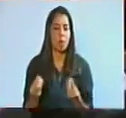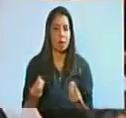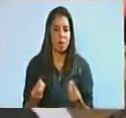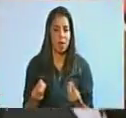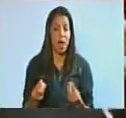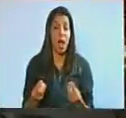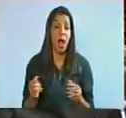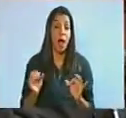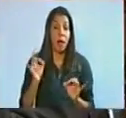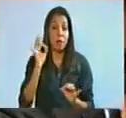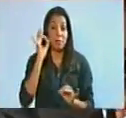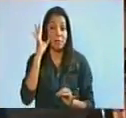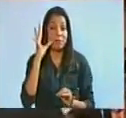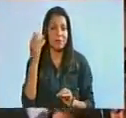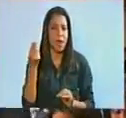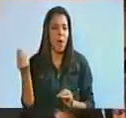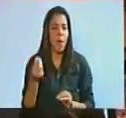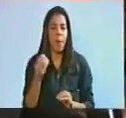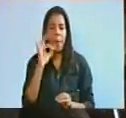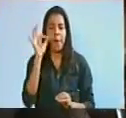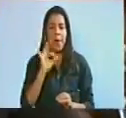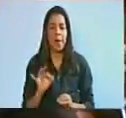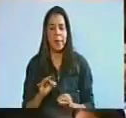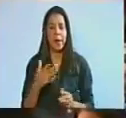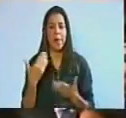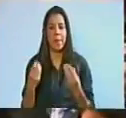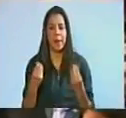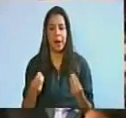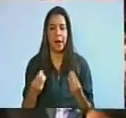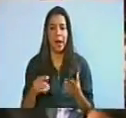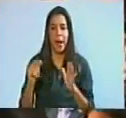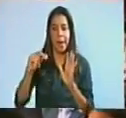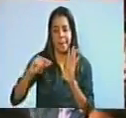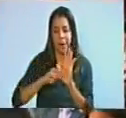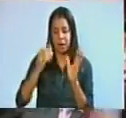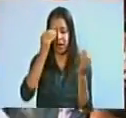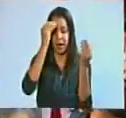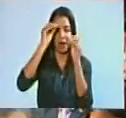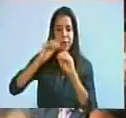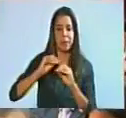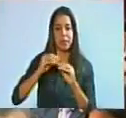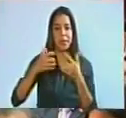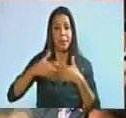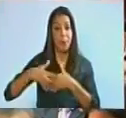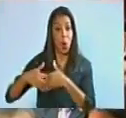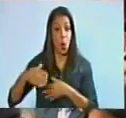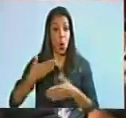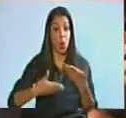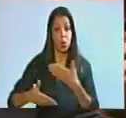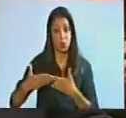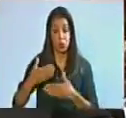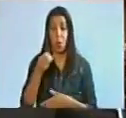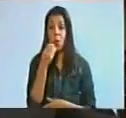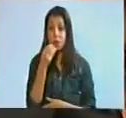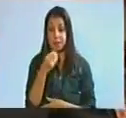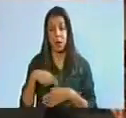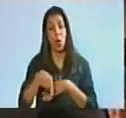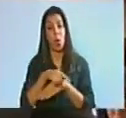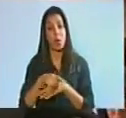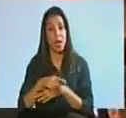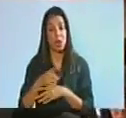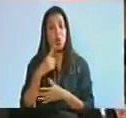los criterios para el establecimiento de los precios acordados de los productos priorizados por el Estado